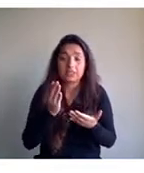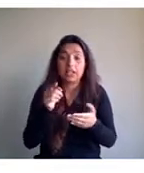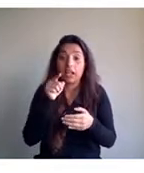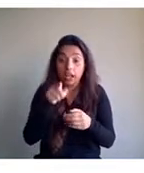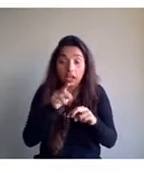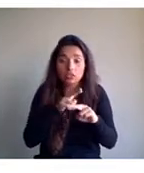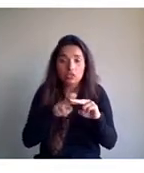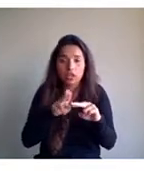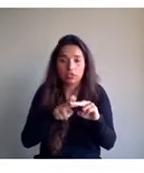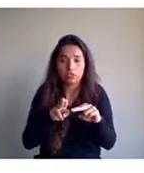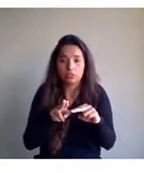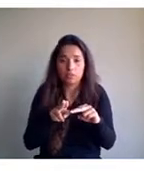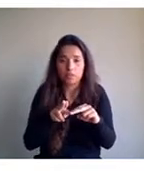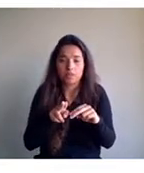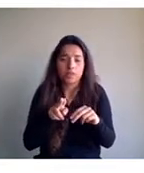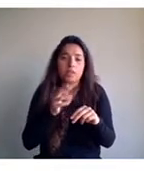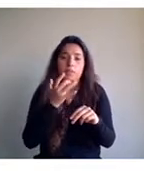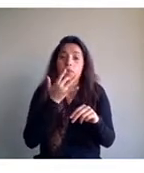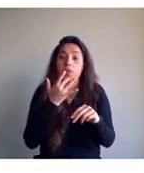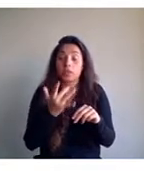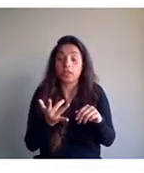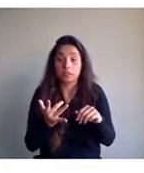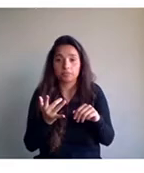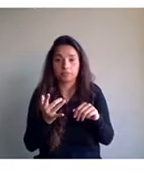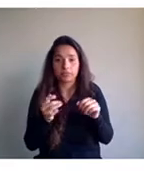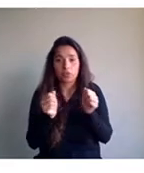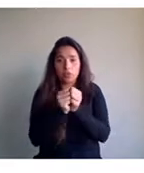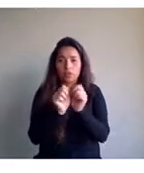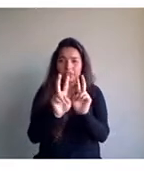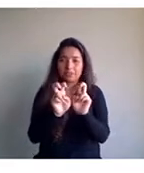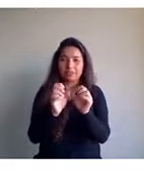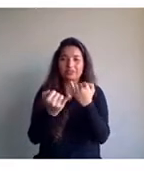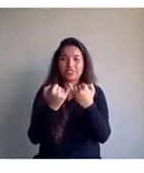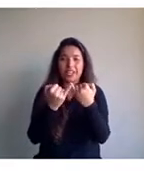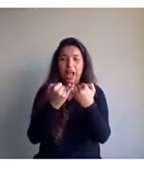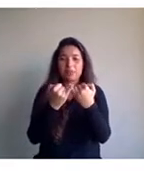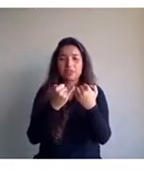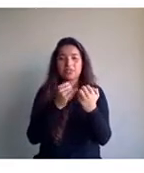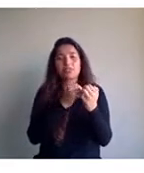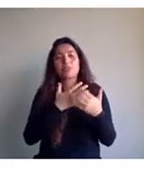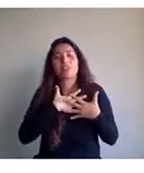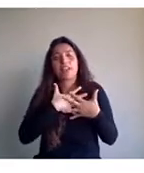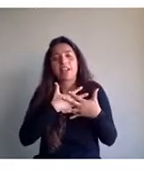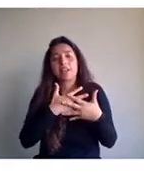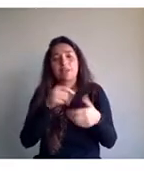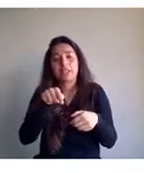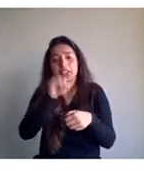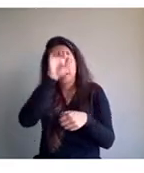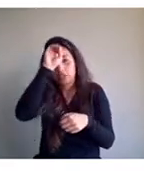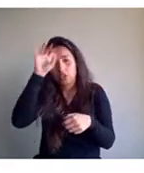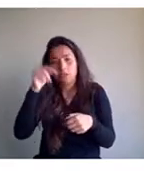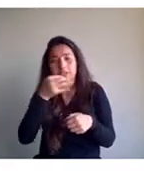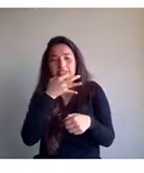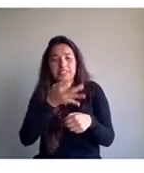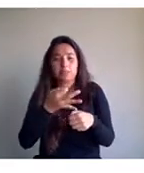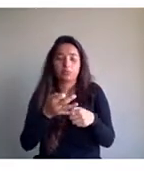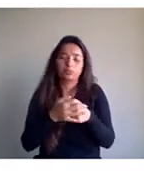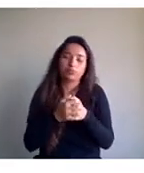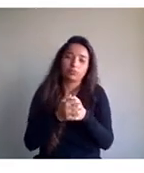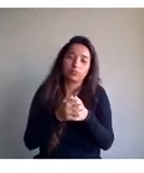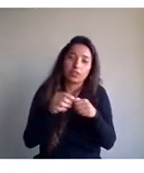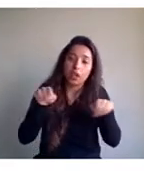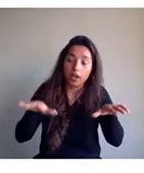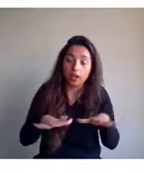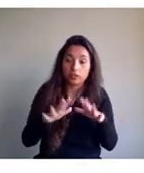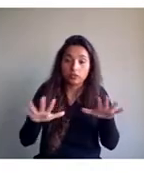que se han venido forjando con los amigos del alma como en colombia presuntamente al el esfuerzo que hoy se está